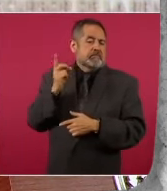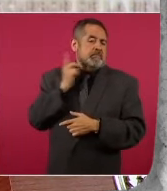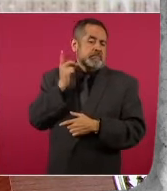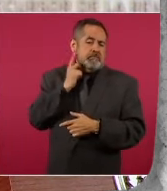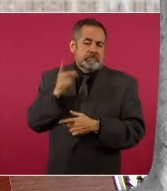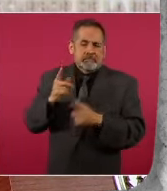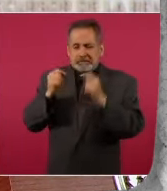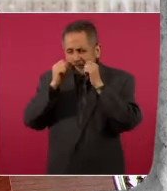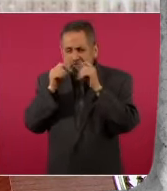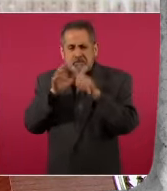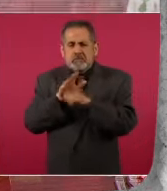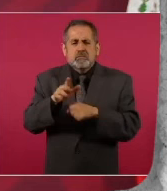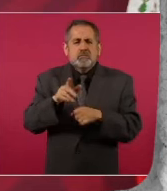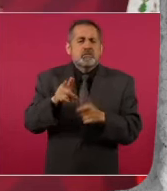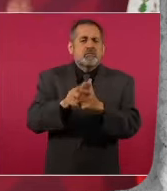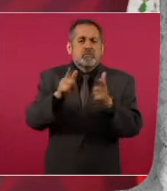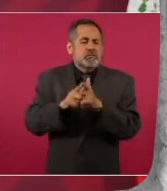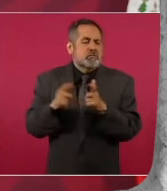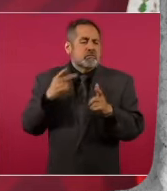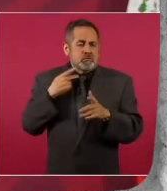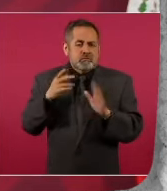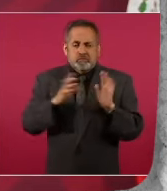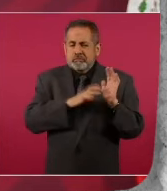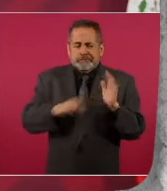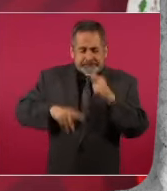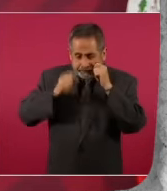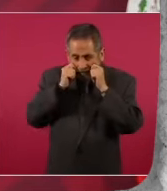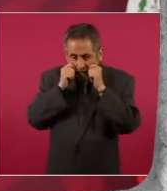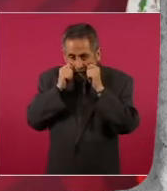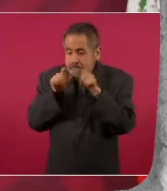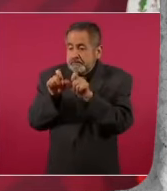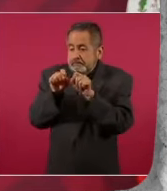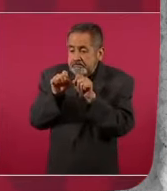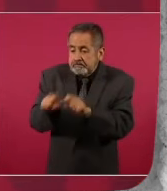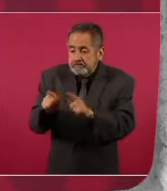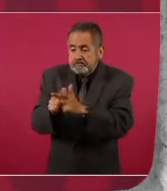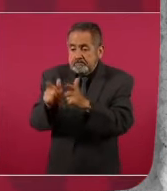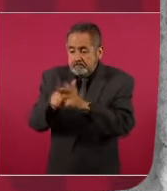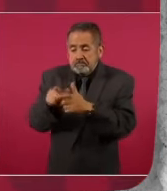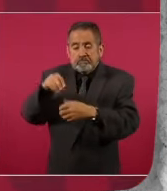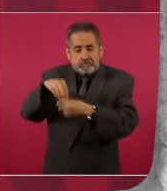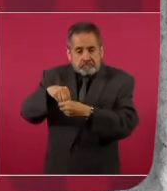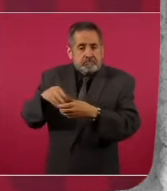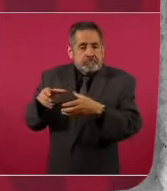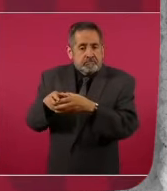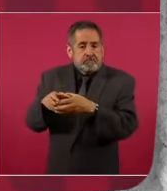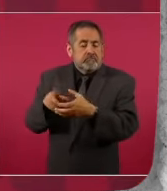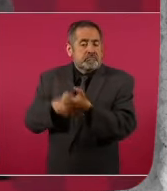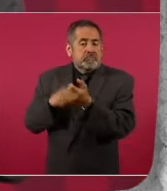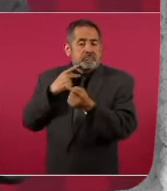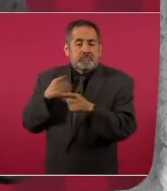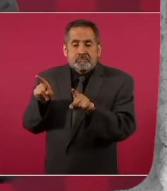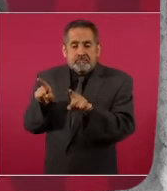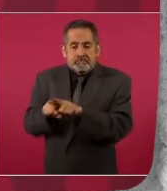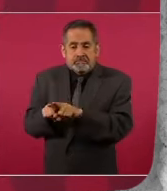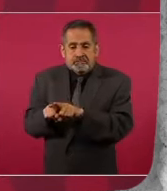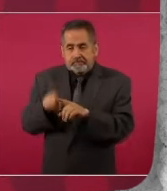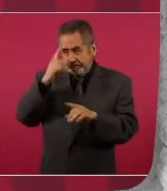del partido, del candidato. Hay que votar por